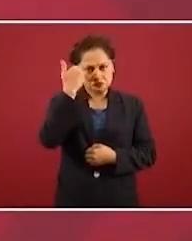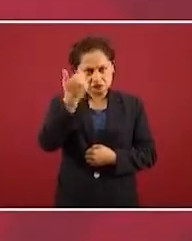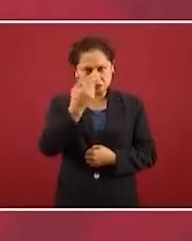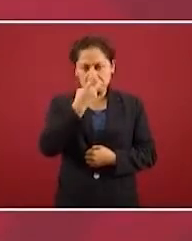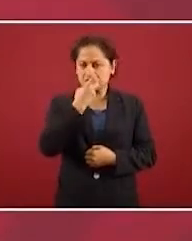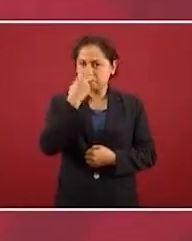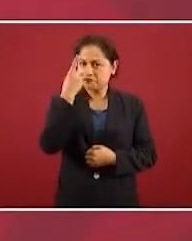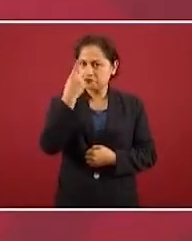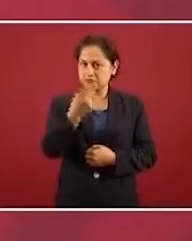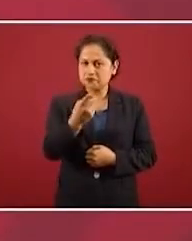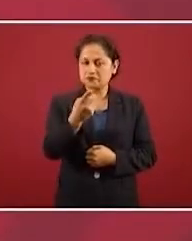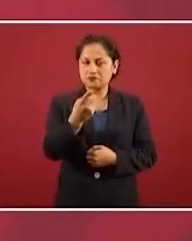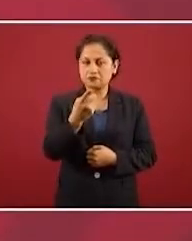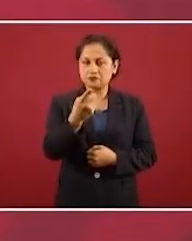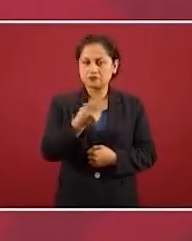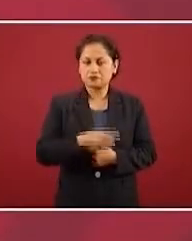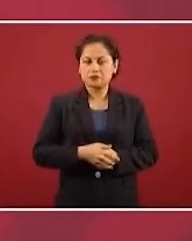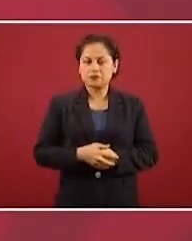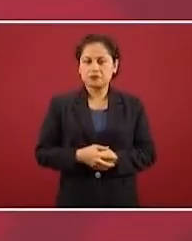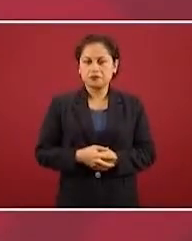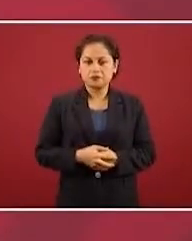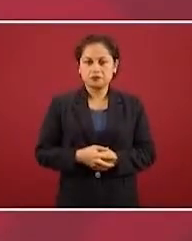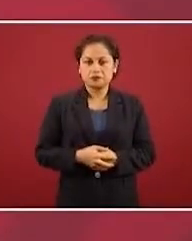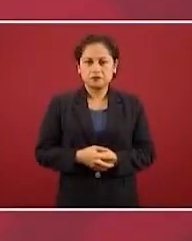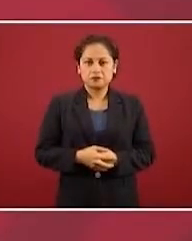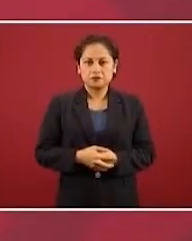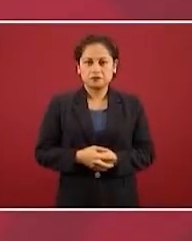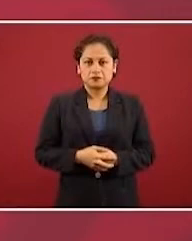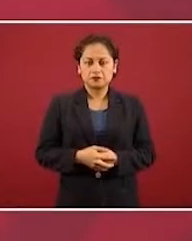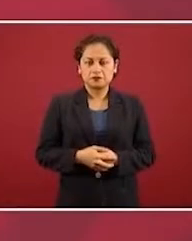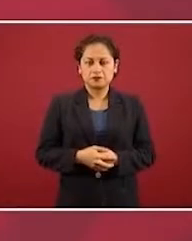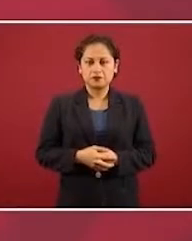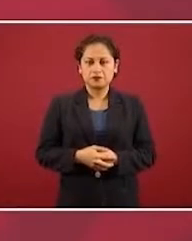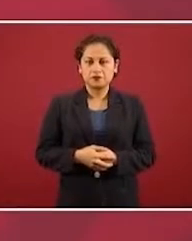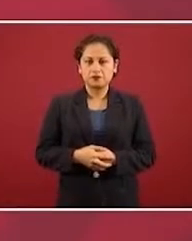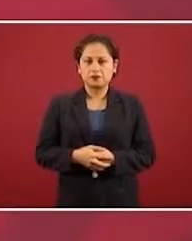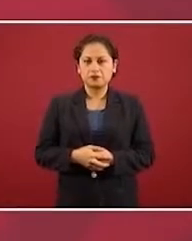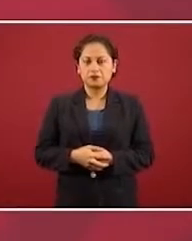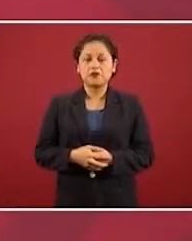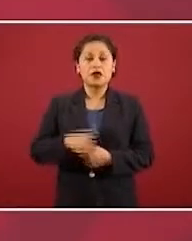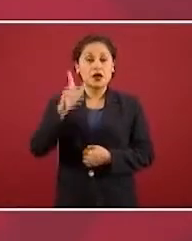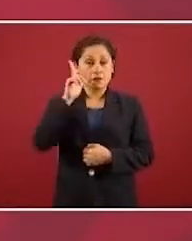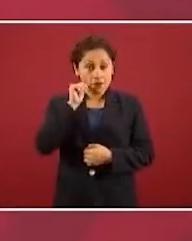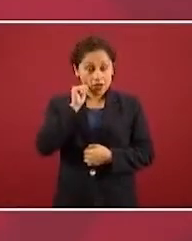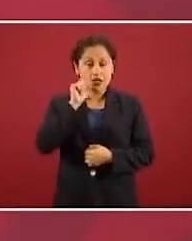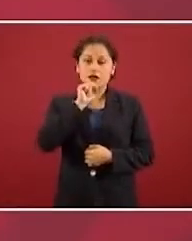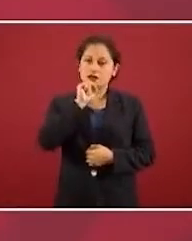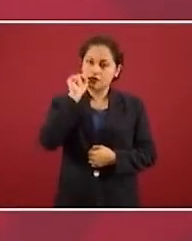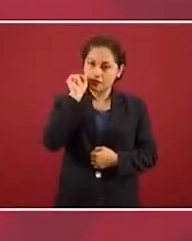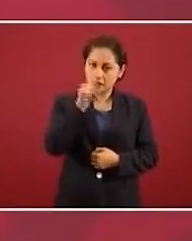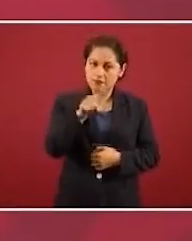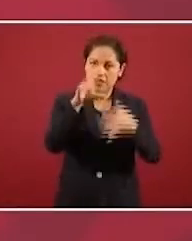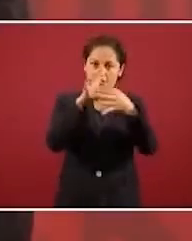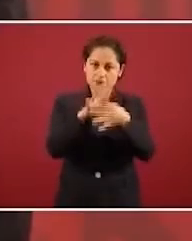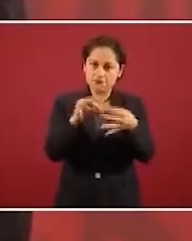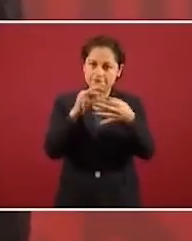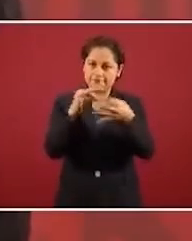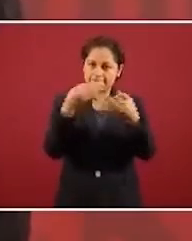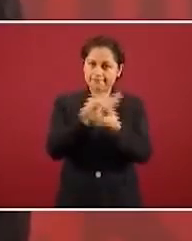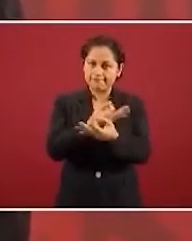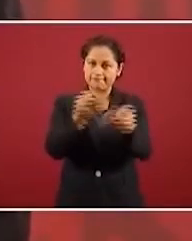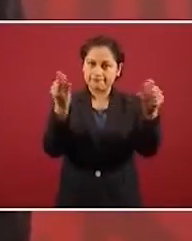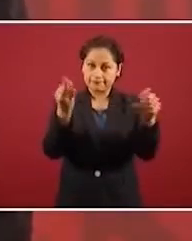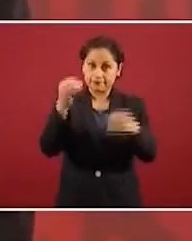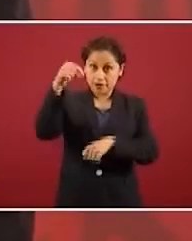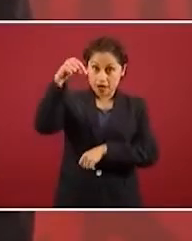vamos también a informar mañana nos vamos a encontrar